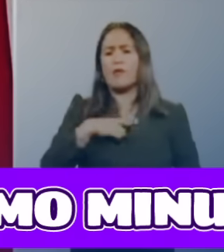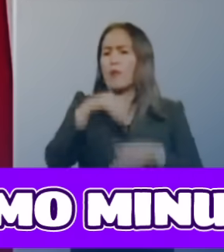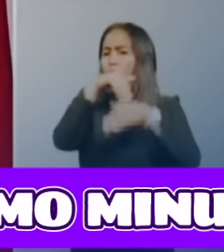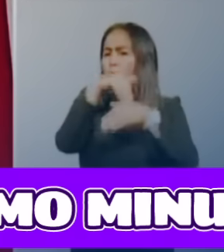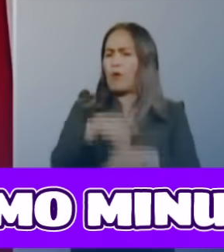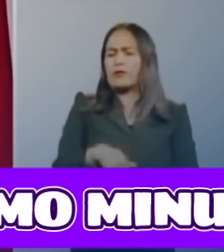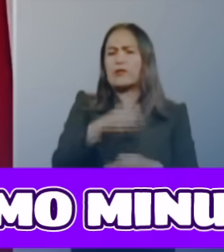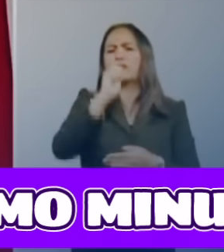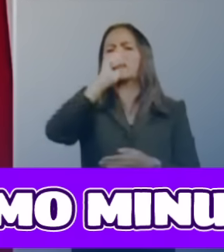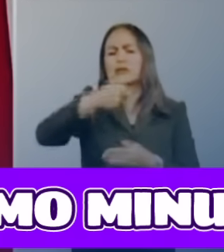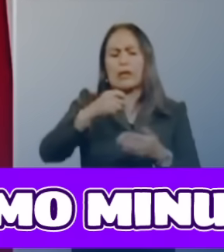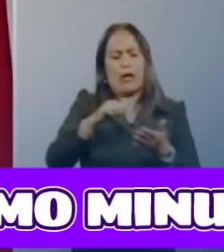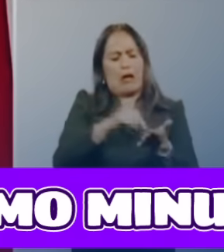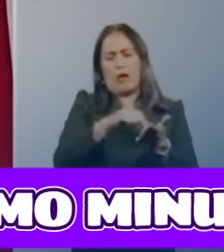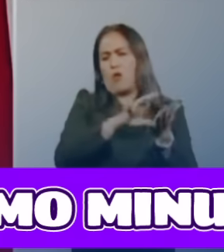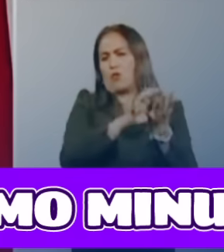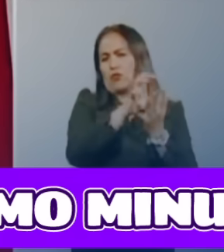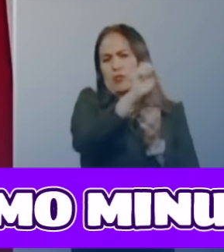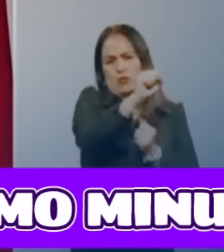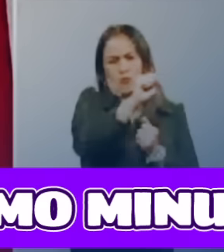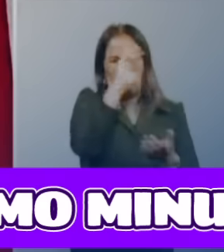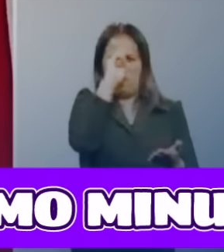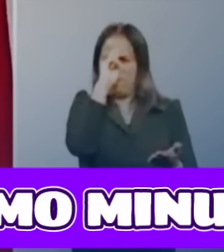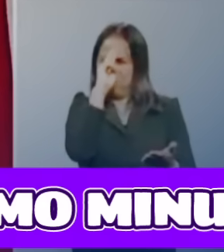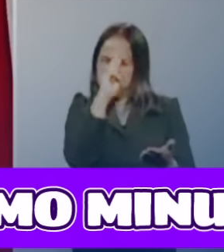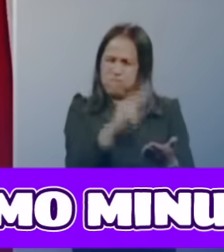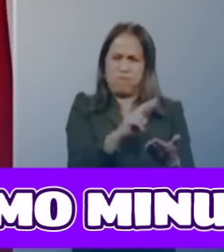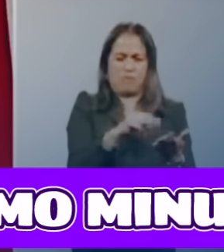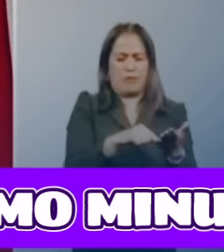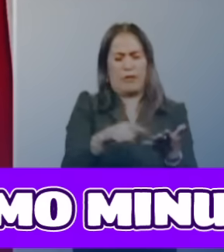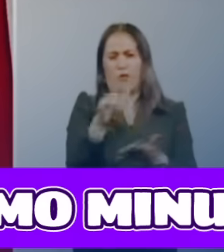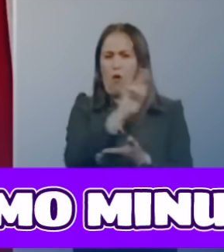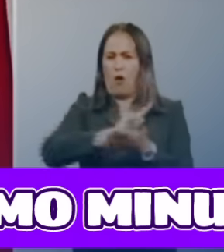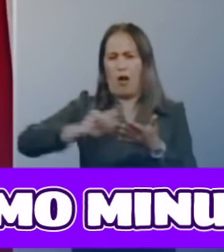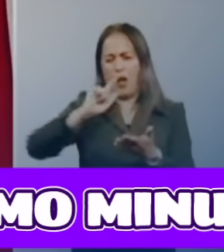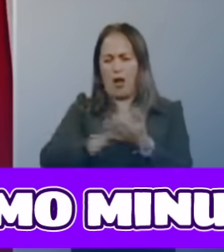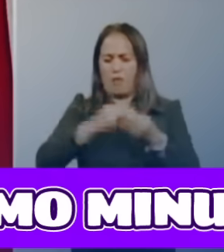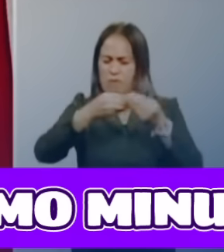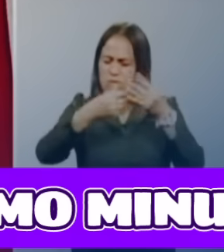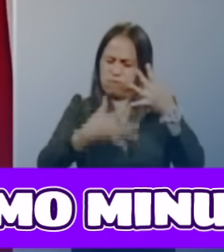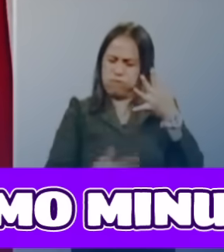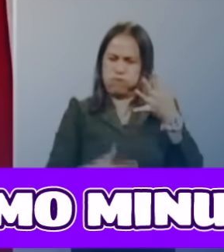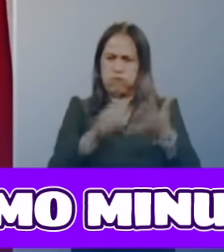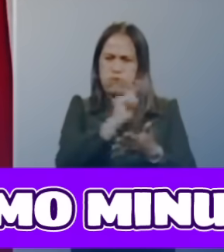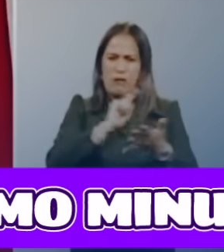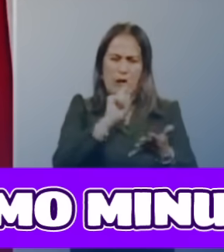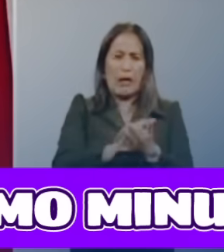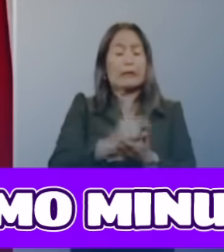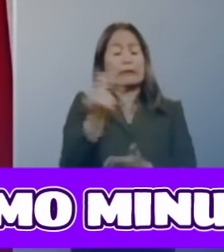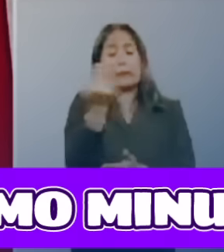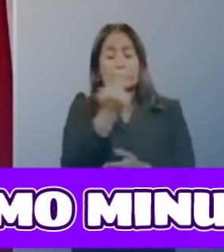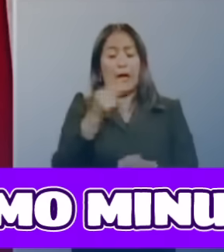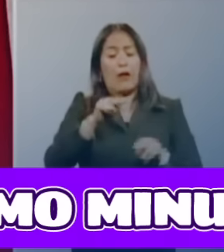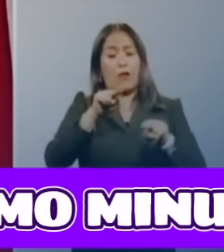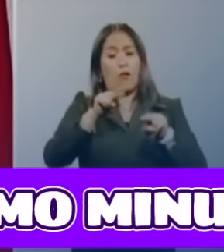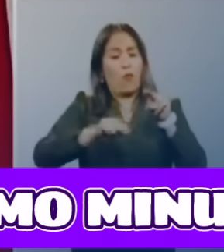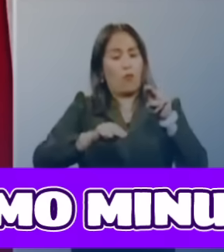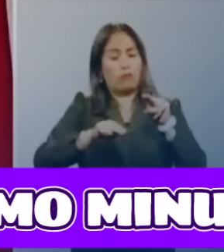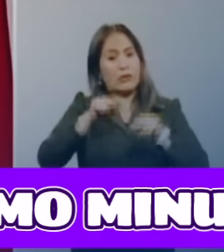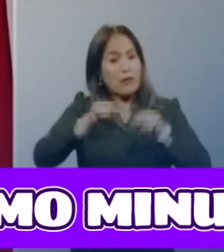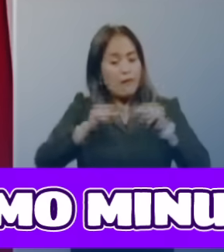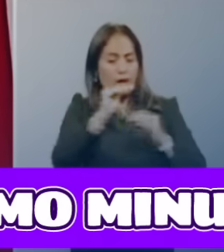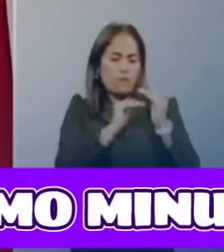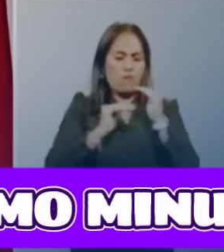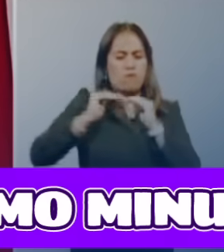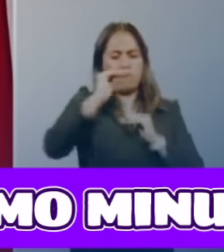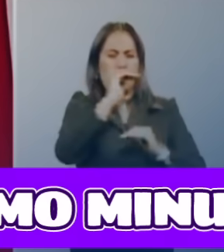Constitución y a la ley, con estricto respeto al principio de jerarquía normativa. Y